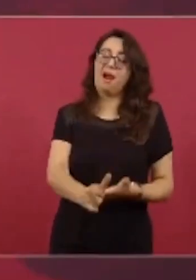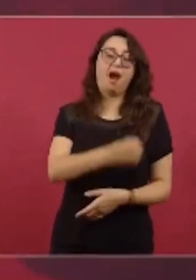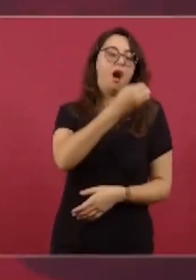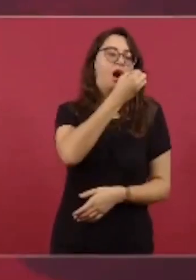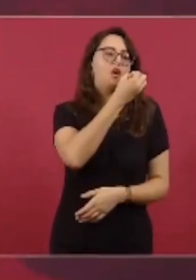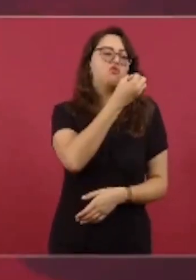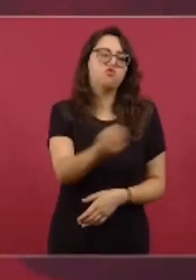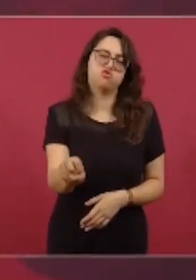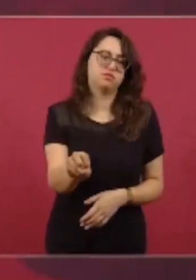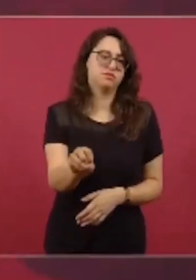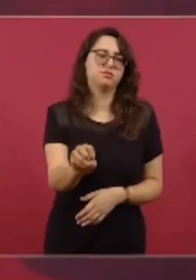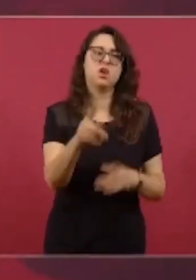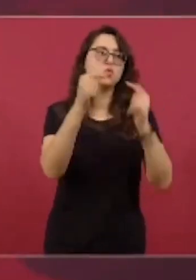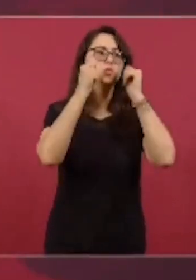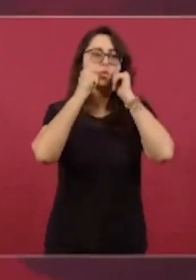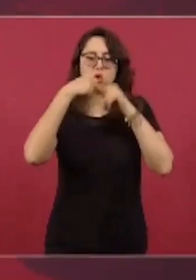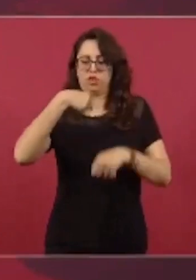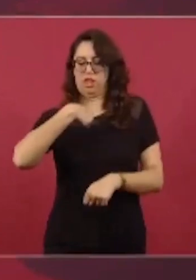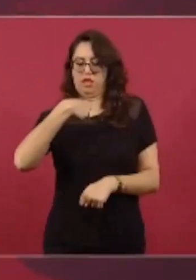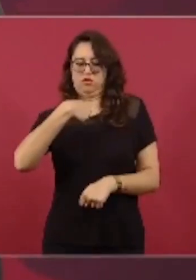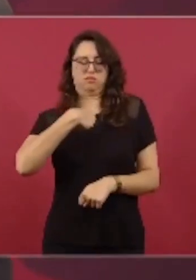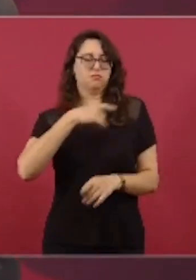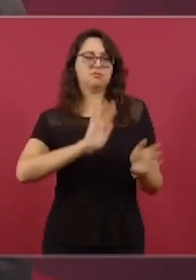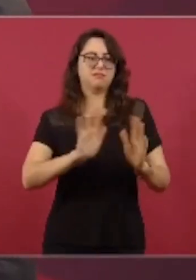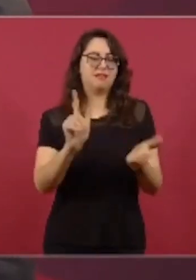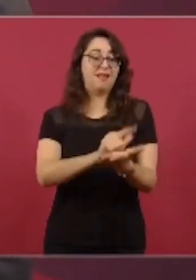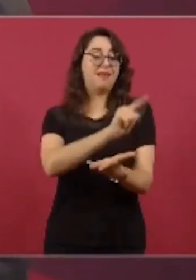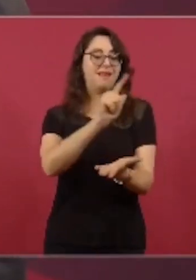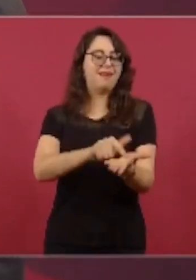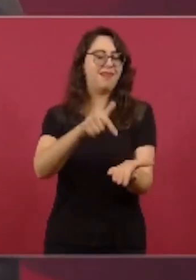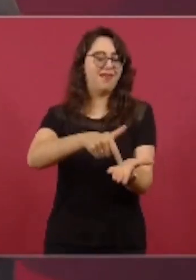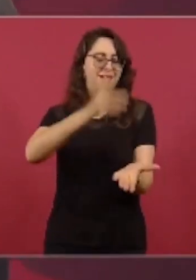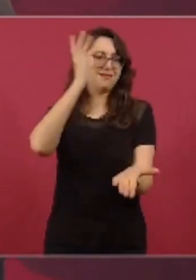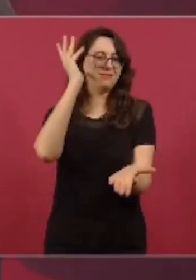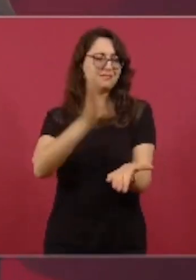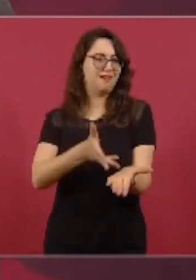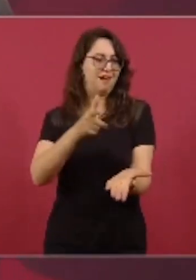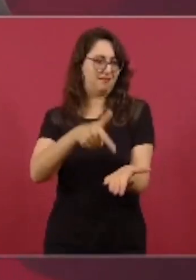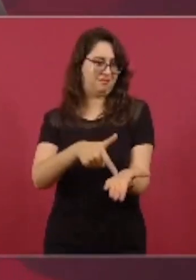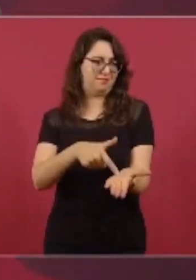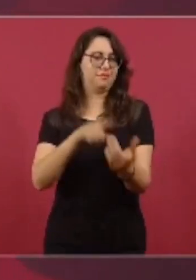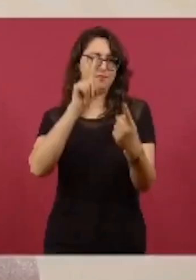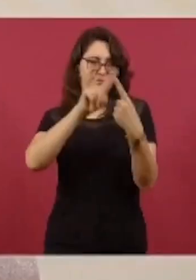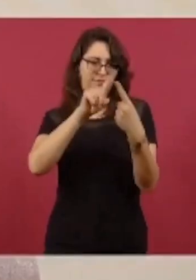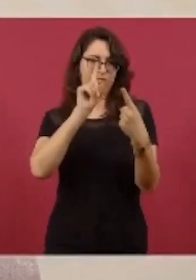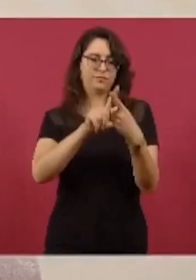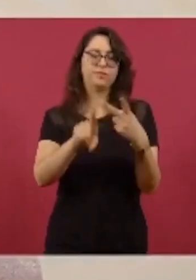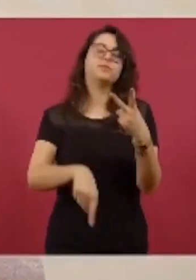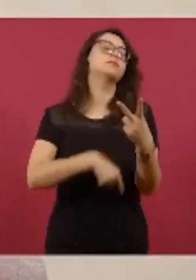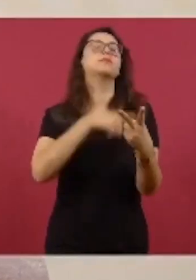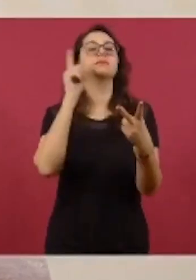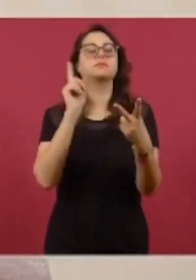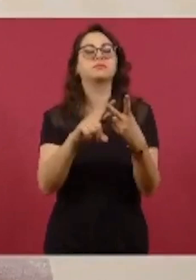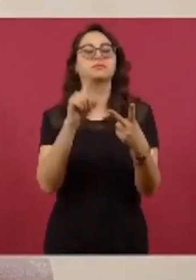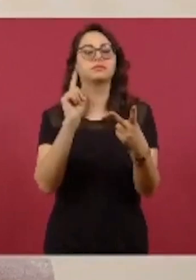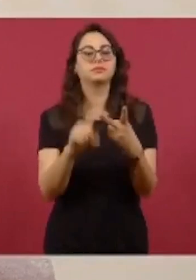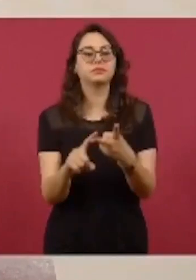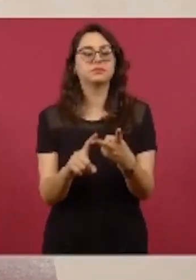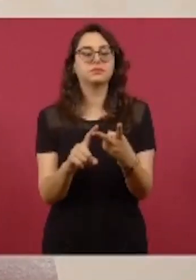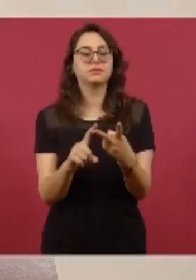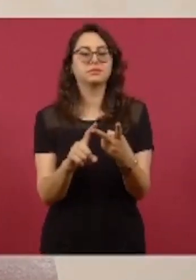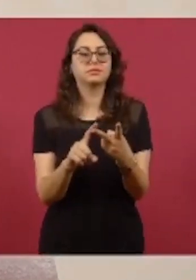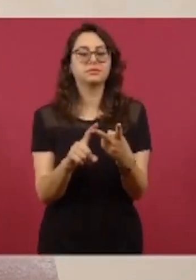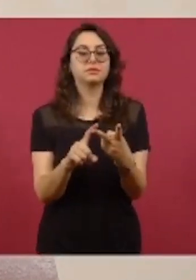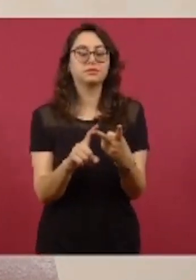señalas, son dos cosas distintas. Lo que es